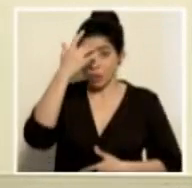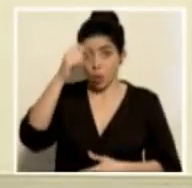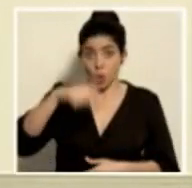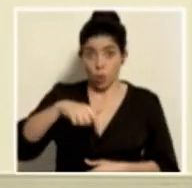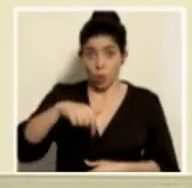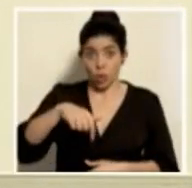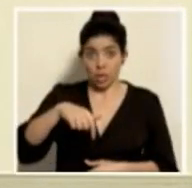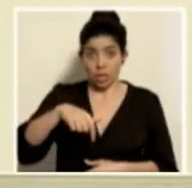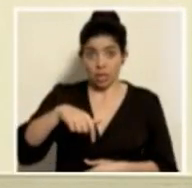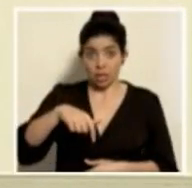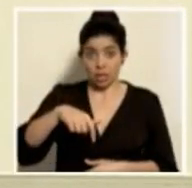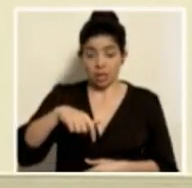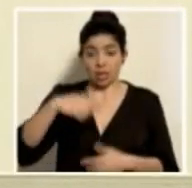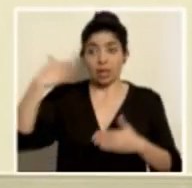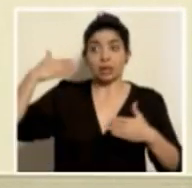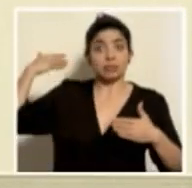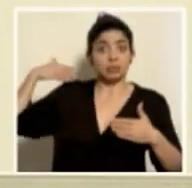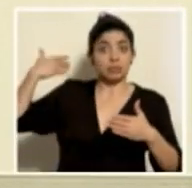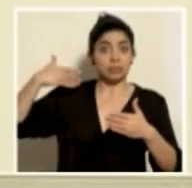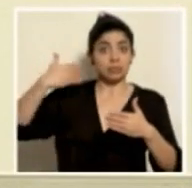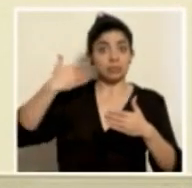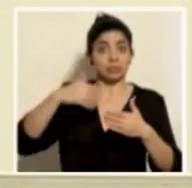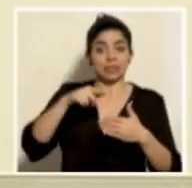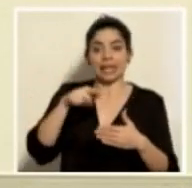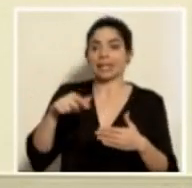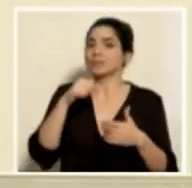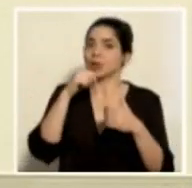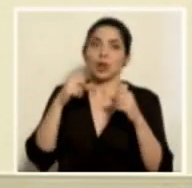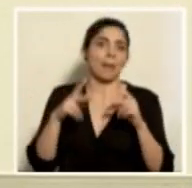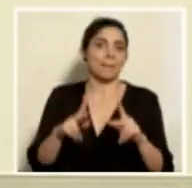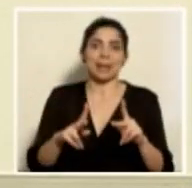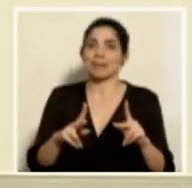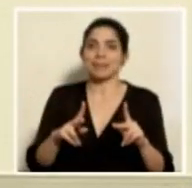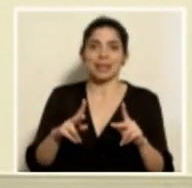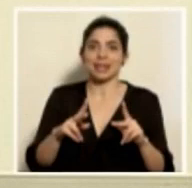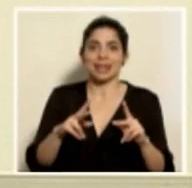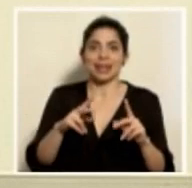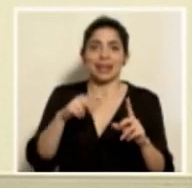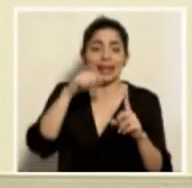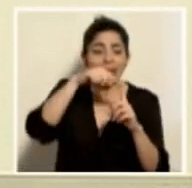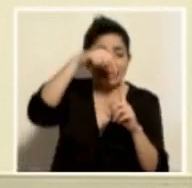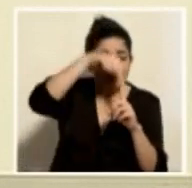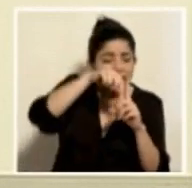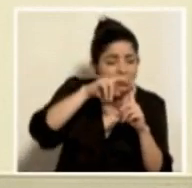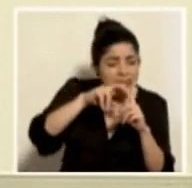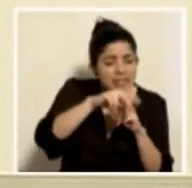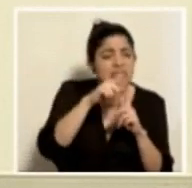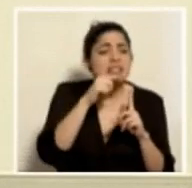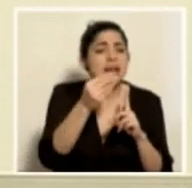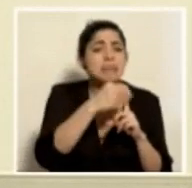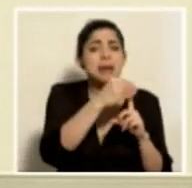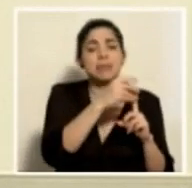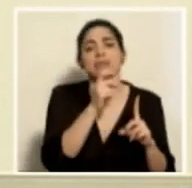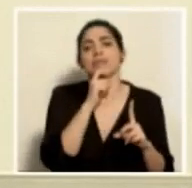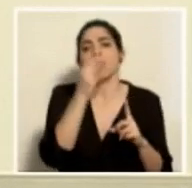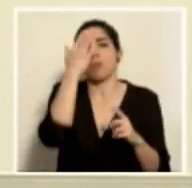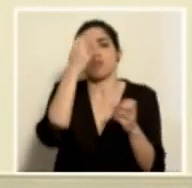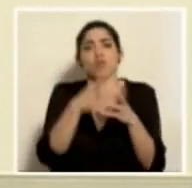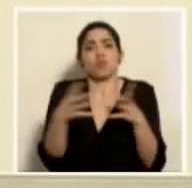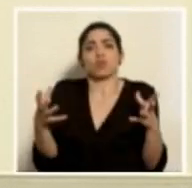hoy y la que hemos tenido en los últimos días no permite hacer el análisis oportuno de toda la información. Obviamente pues